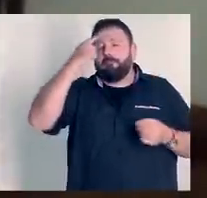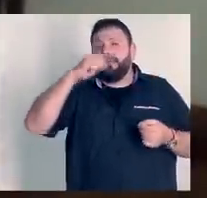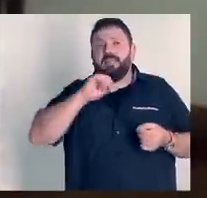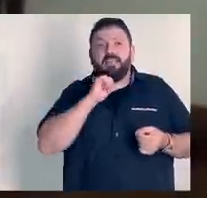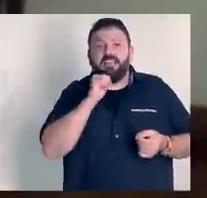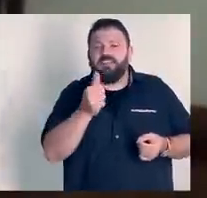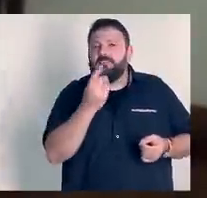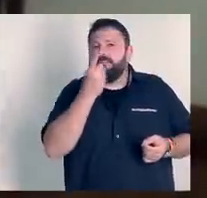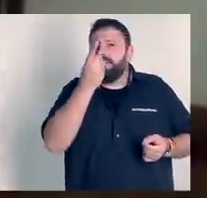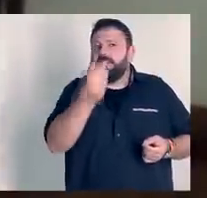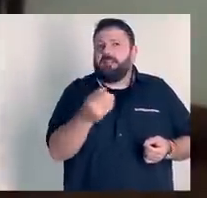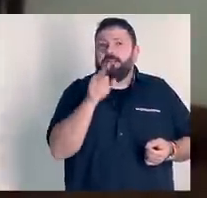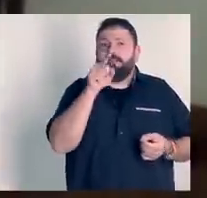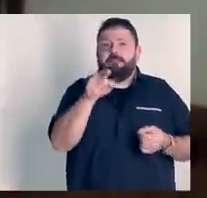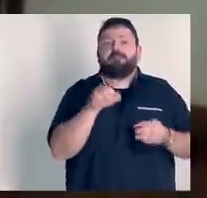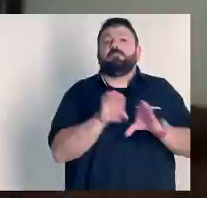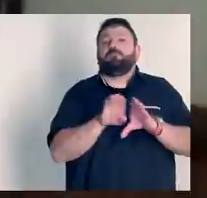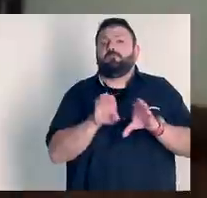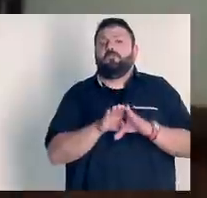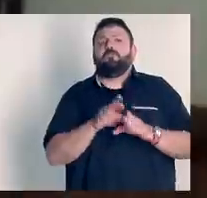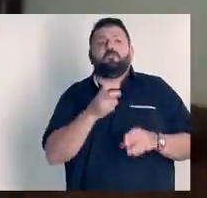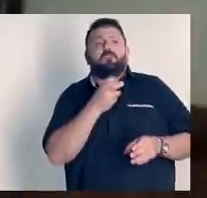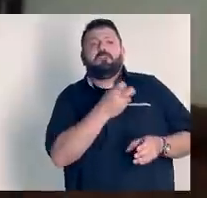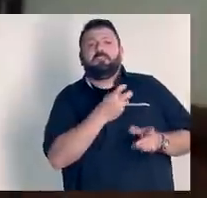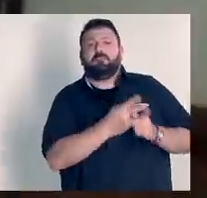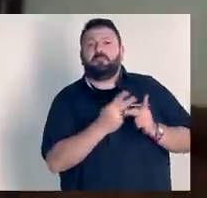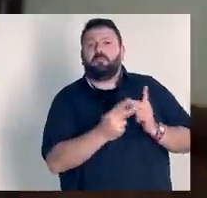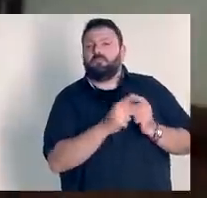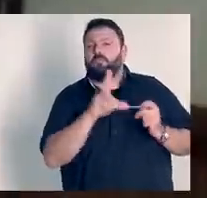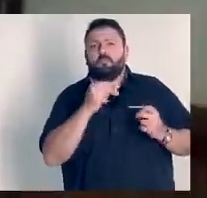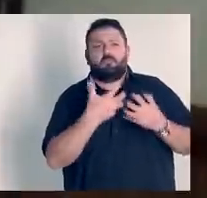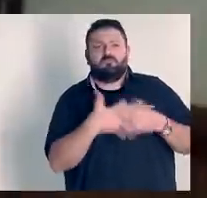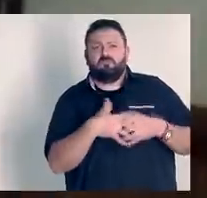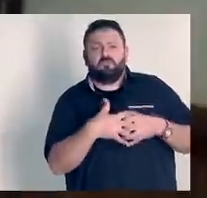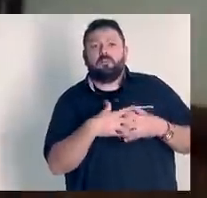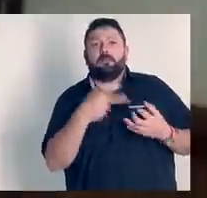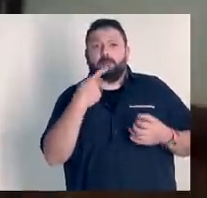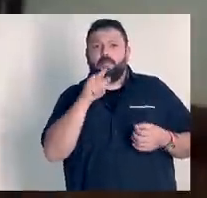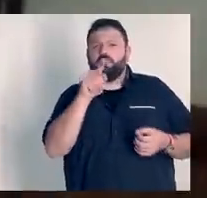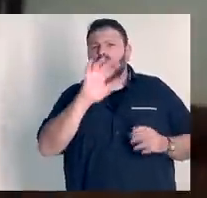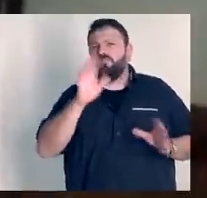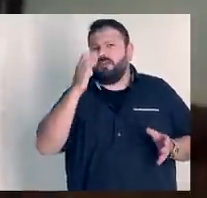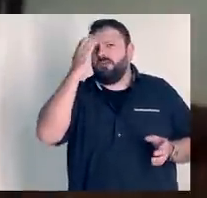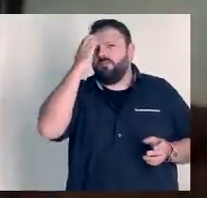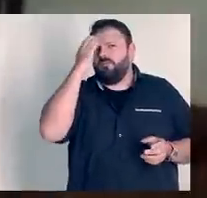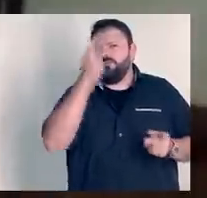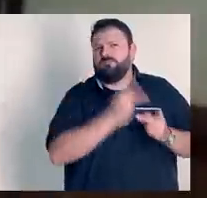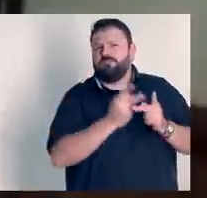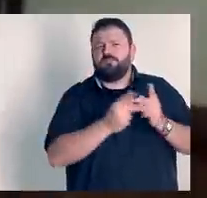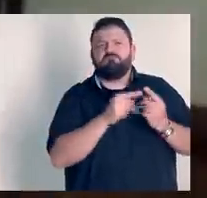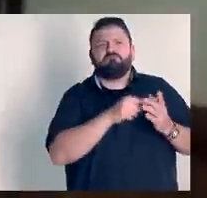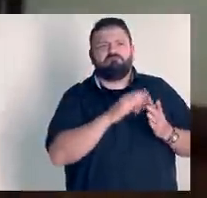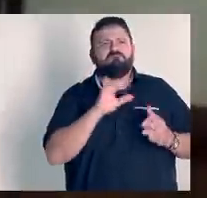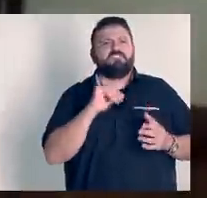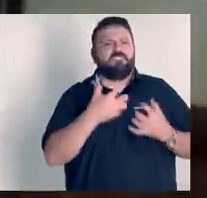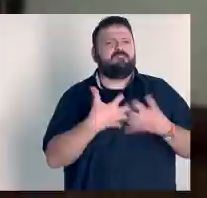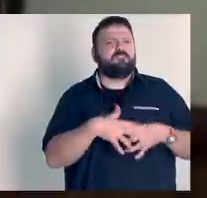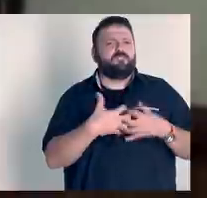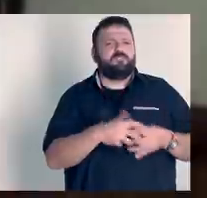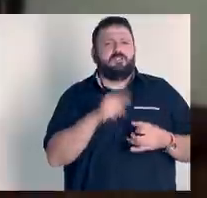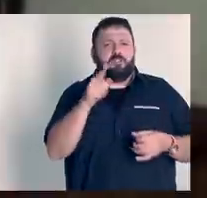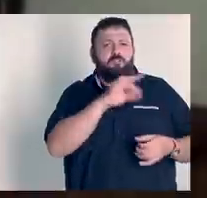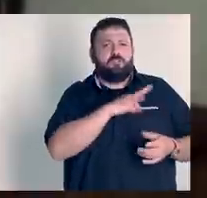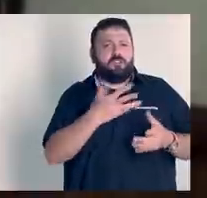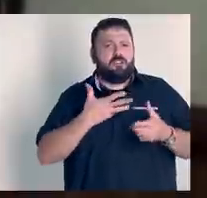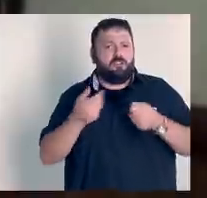pueda decirte que el producto no funciona. Si tú lo conoces perfectamente, tienes perfectamente el control de tu propio negocio y nadie